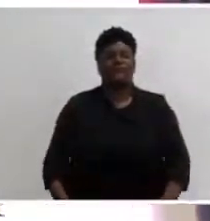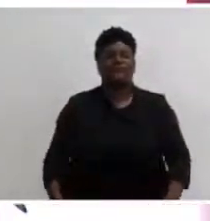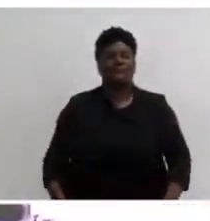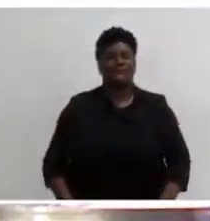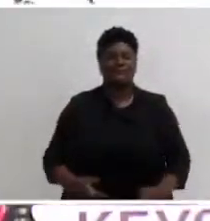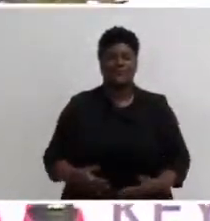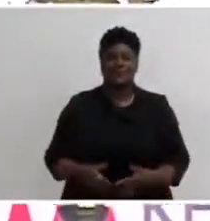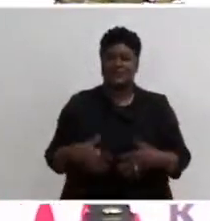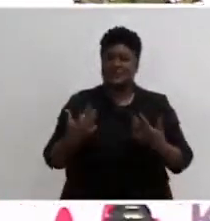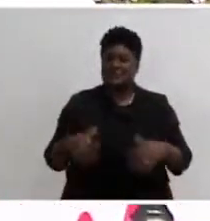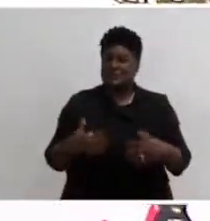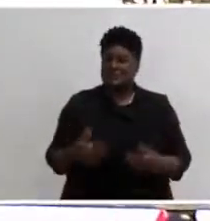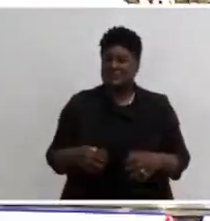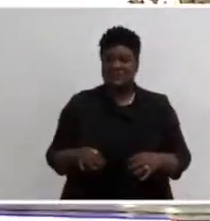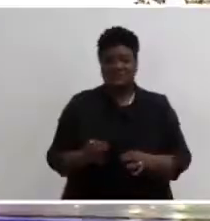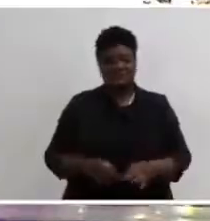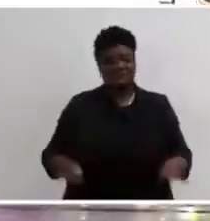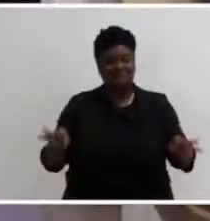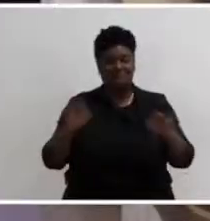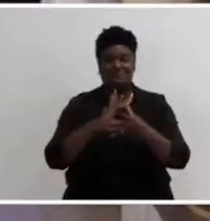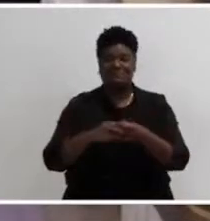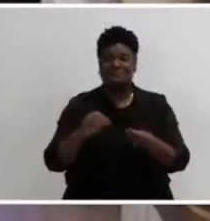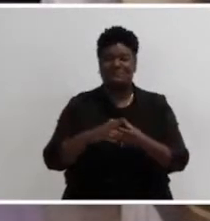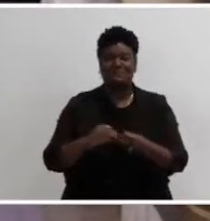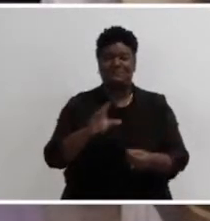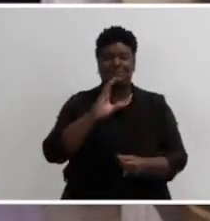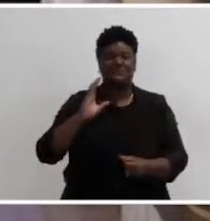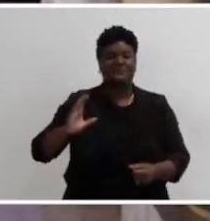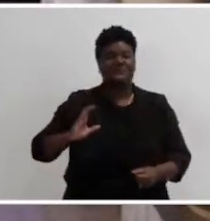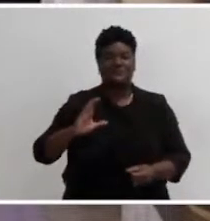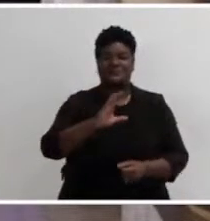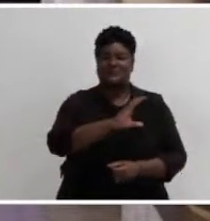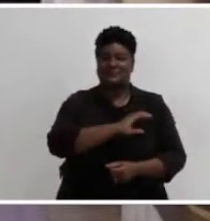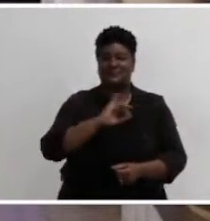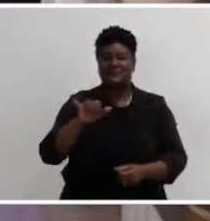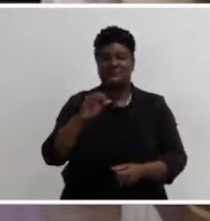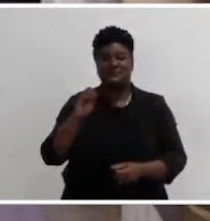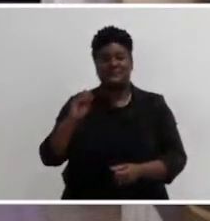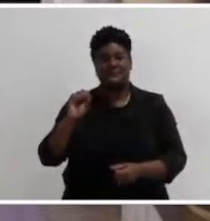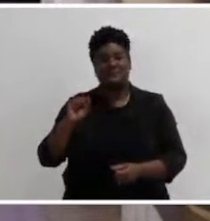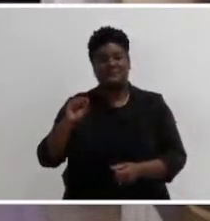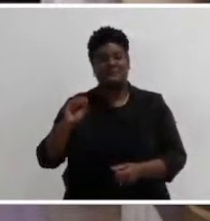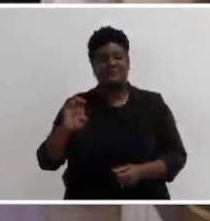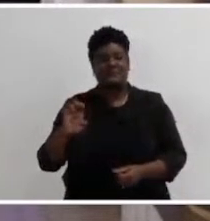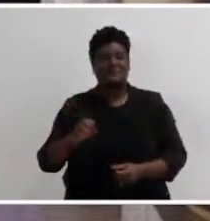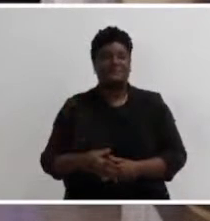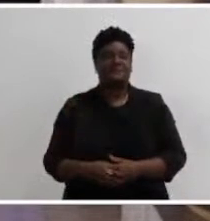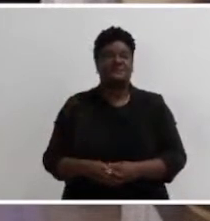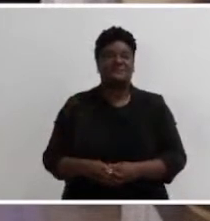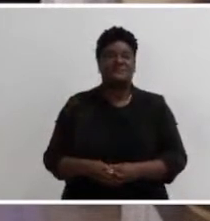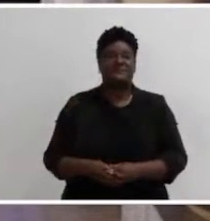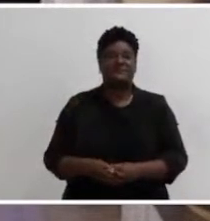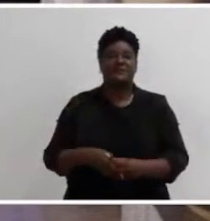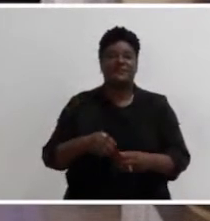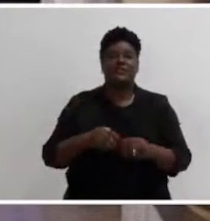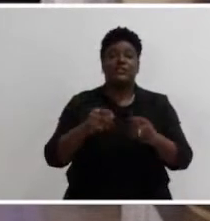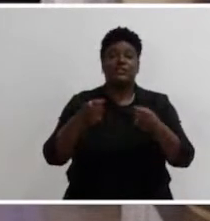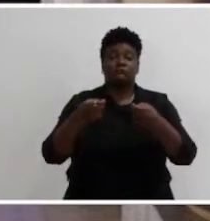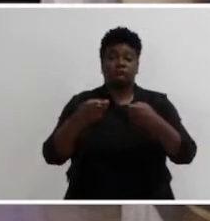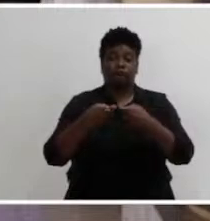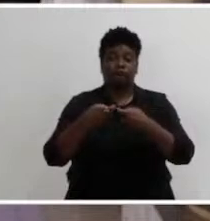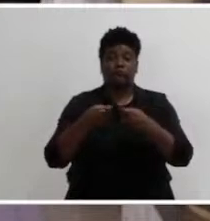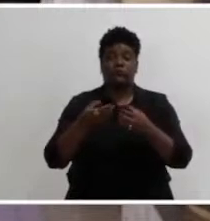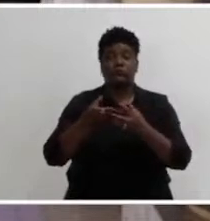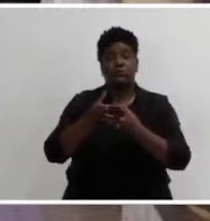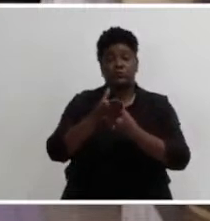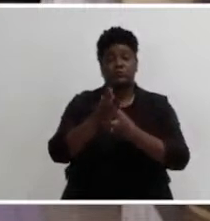Entusiastas las palabras del canciller de la Universidad del Caribe, José Alejandro Aybar Martín. Y bueno, los semiconductores son la base de